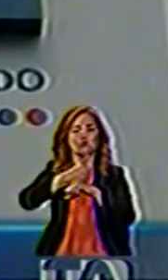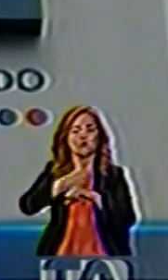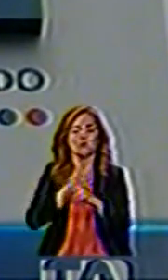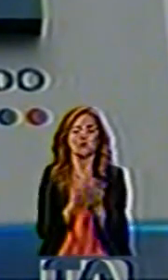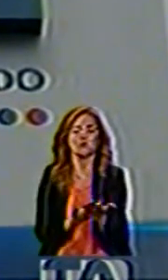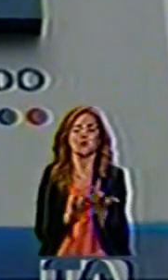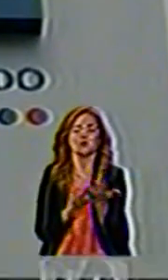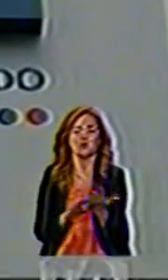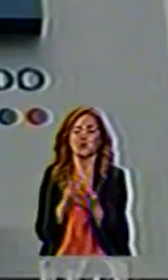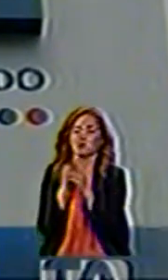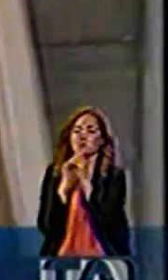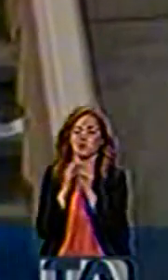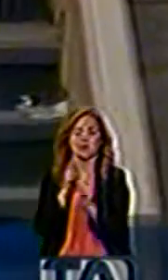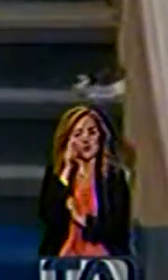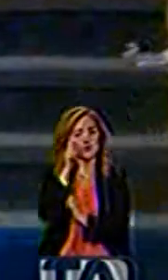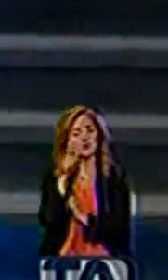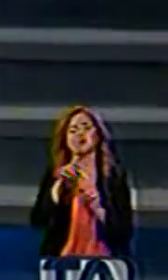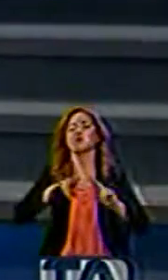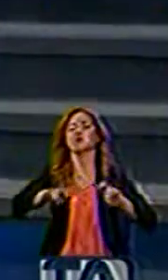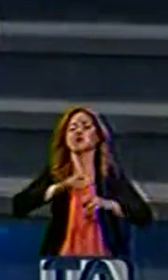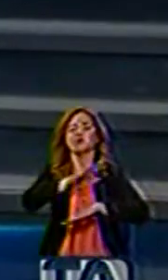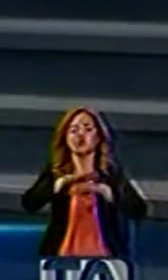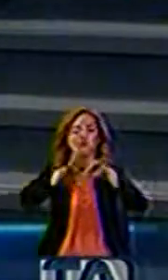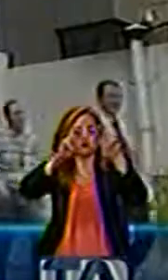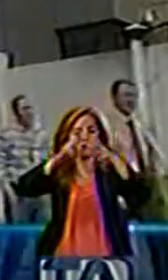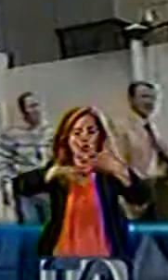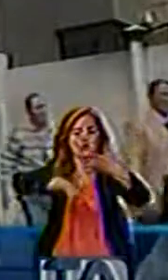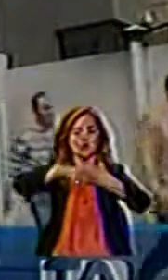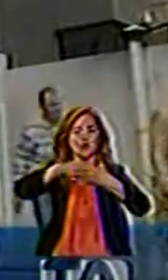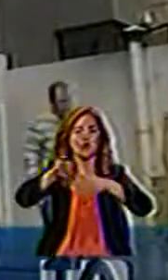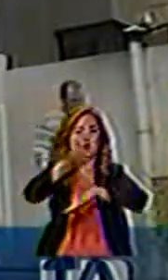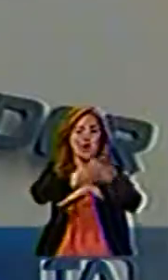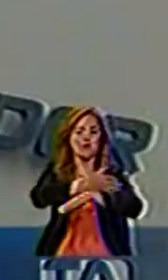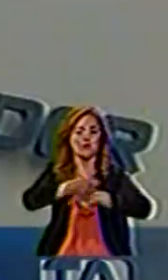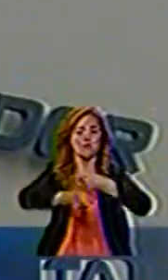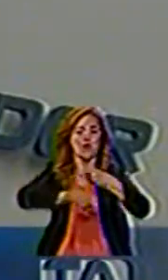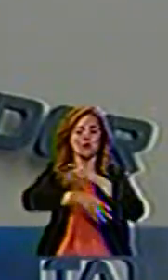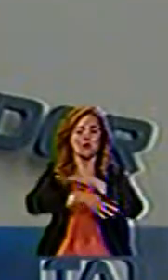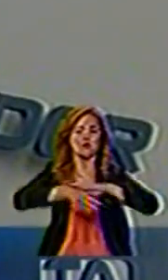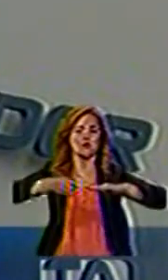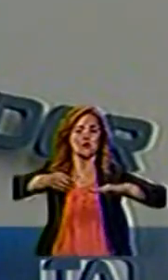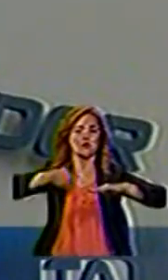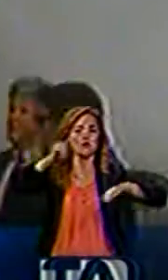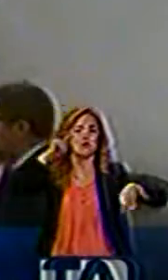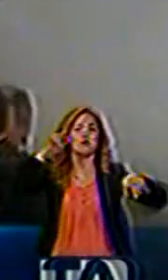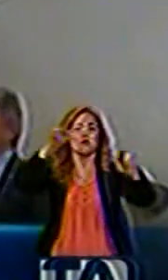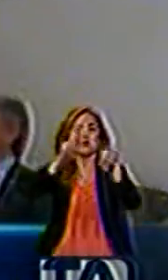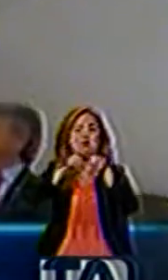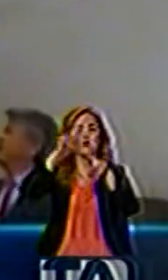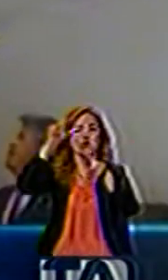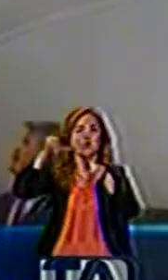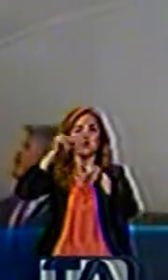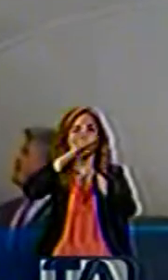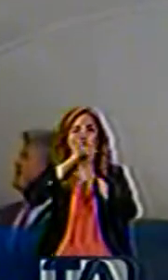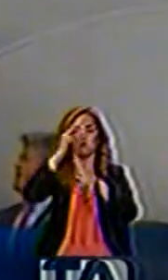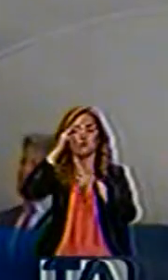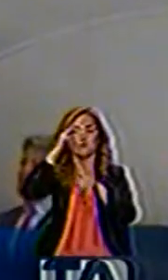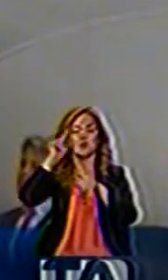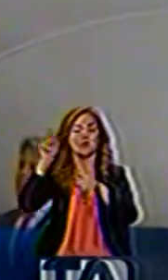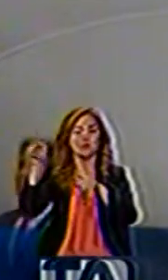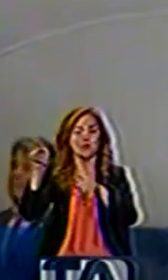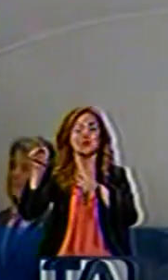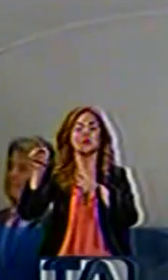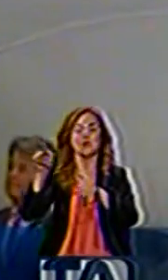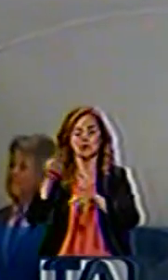La Fiscalía General indaga los contratos relacionados con las preventas petroleras que fueron suscritos entre el gobierno de Rafael Correa y el